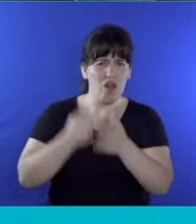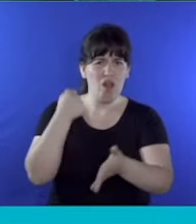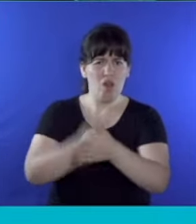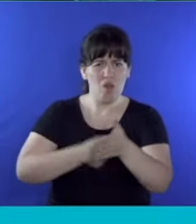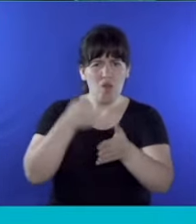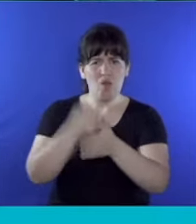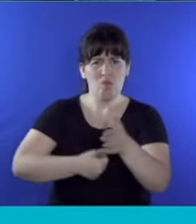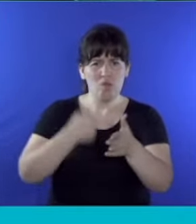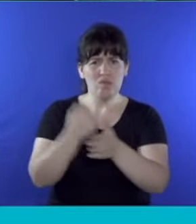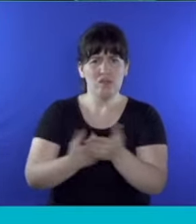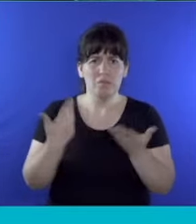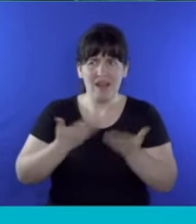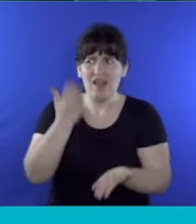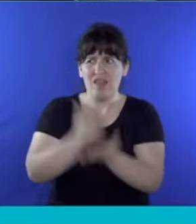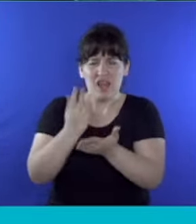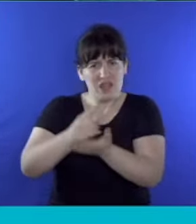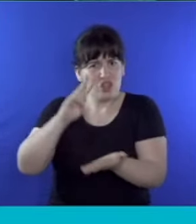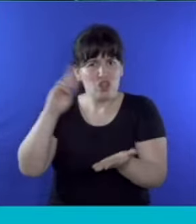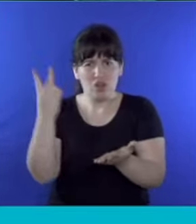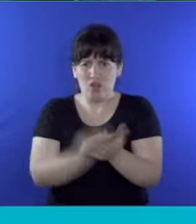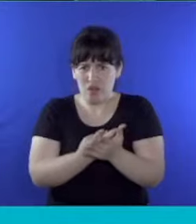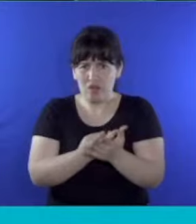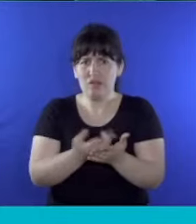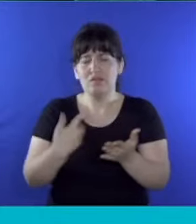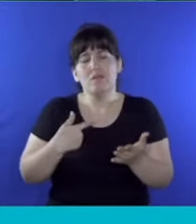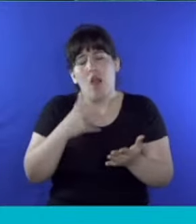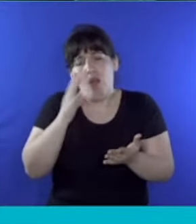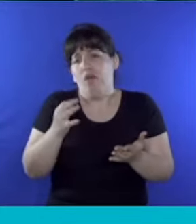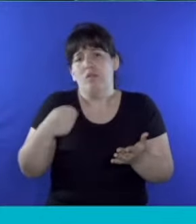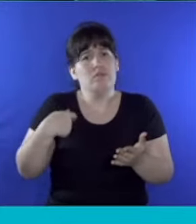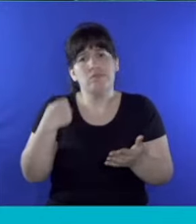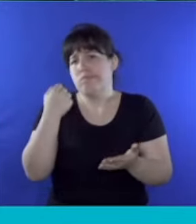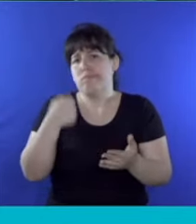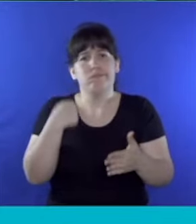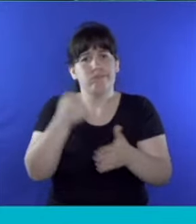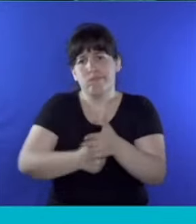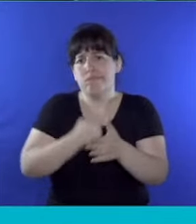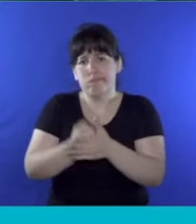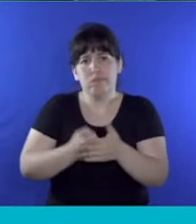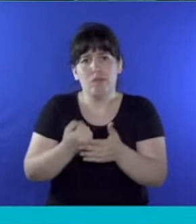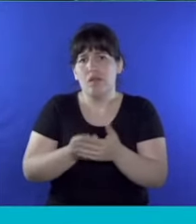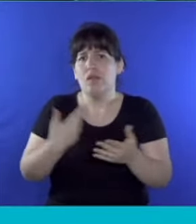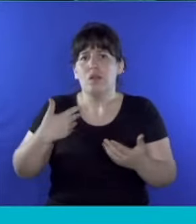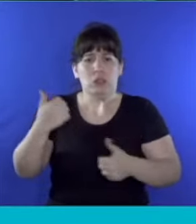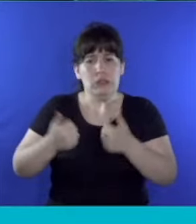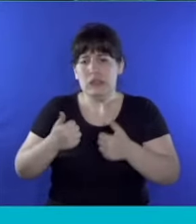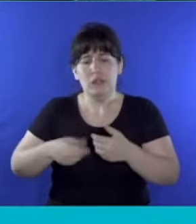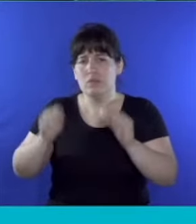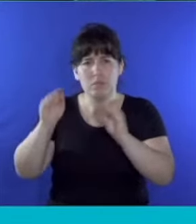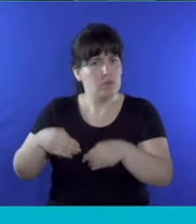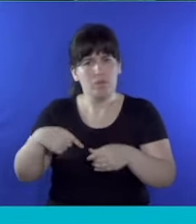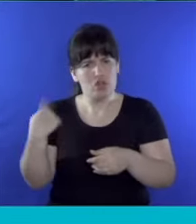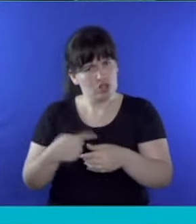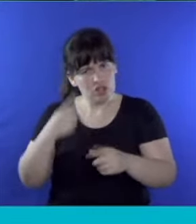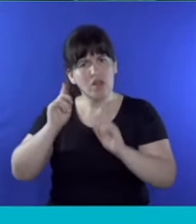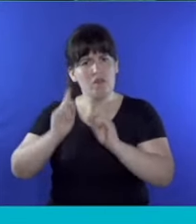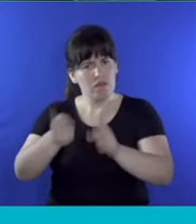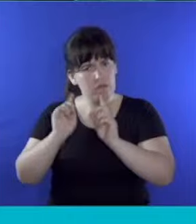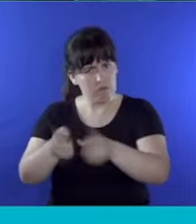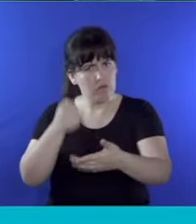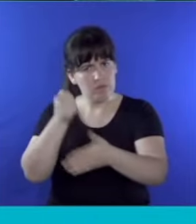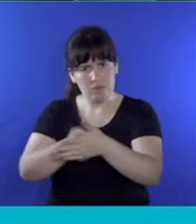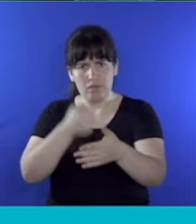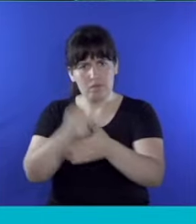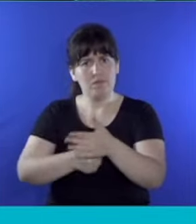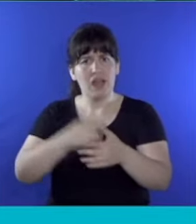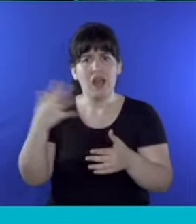luchando, obviamente, para que este derecho se reconozca. Por supuesto, es una batalla más perdida, pero vamos a seguir dando pie y lucha en esta guerra